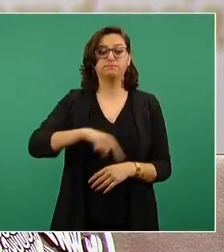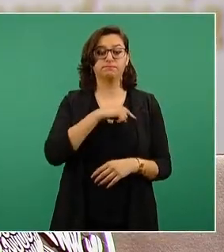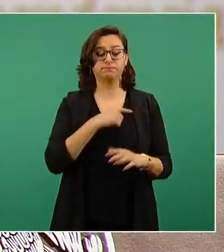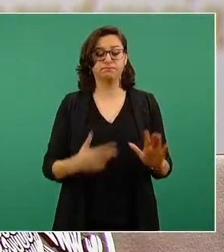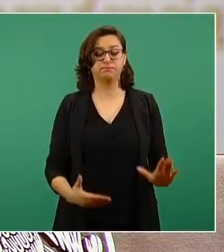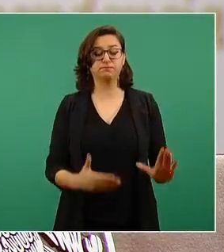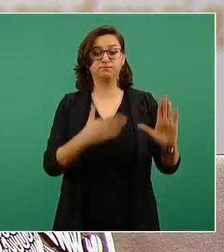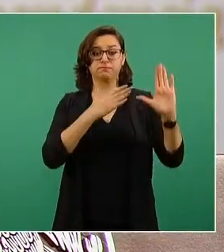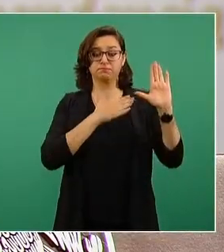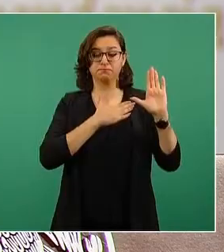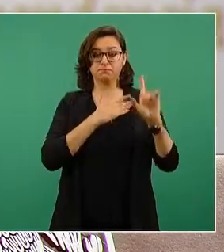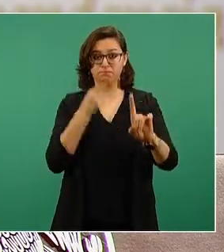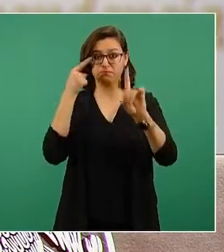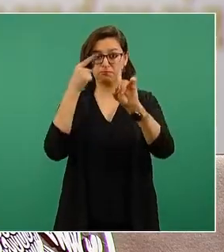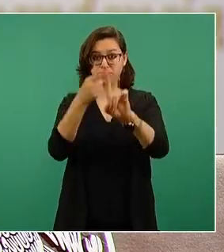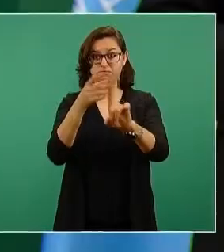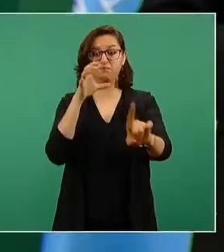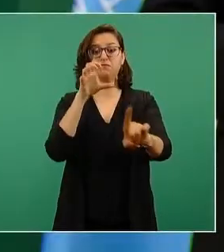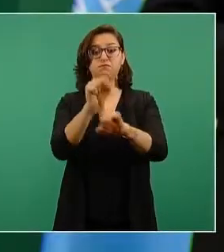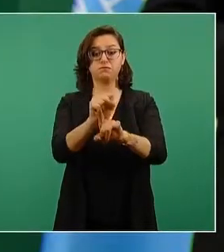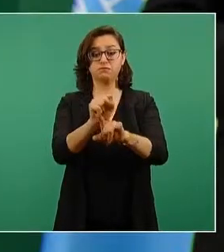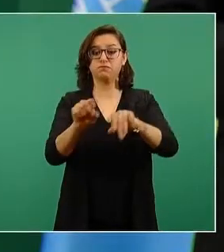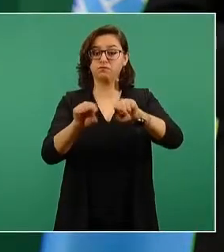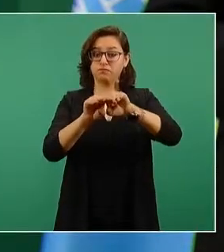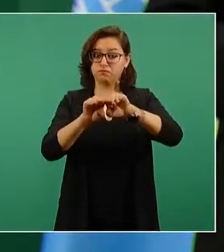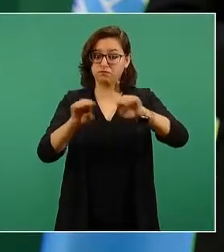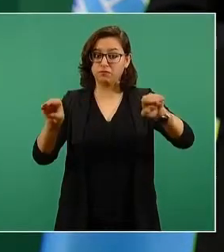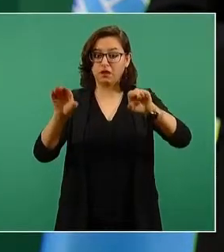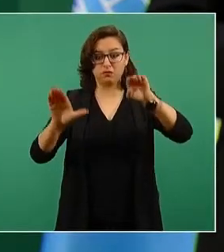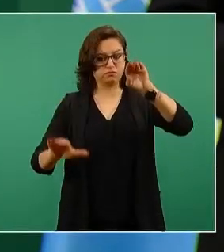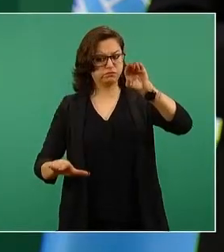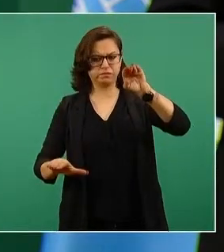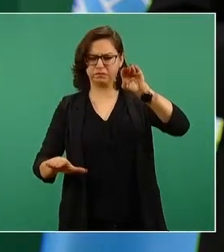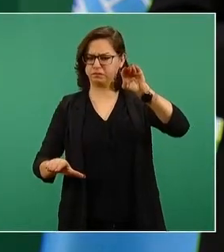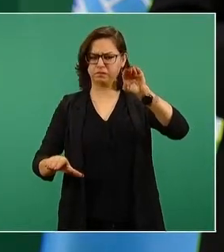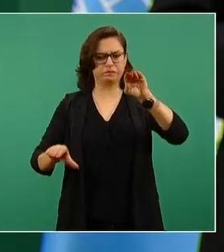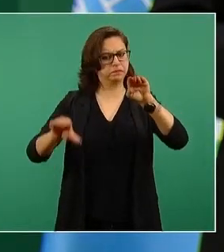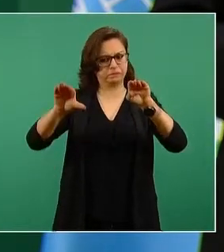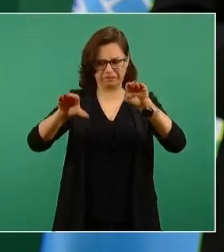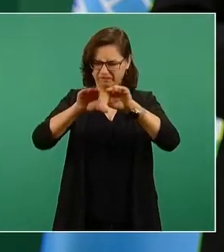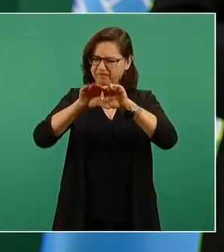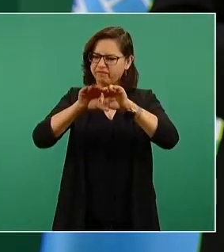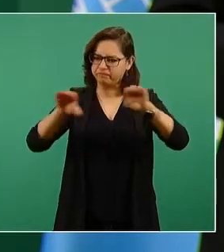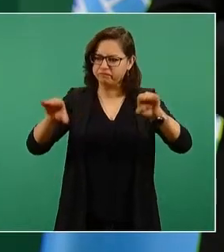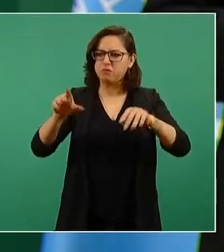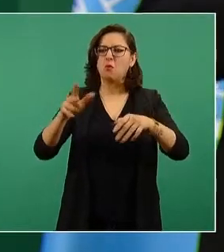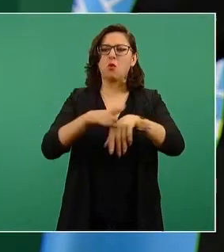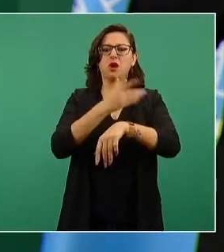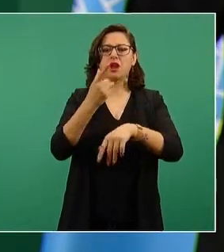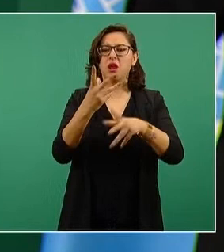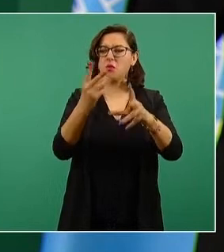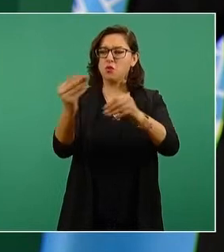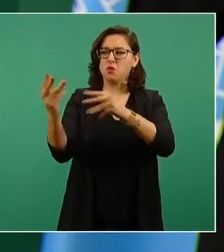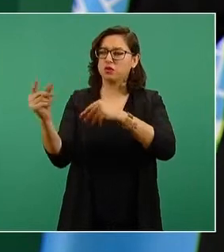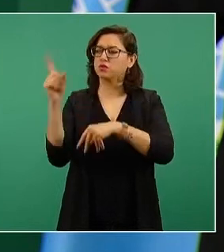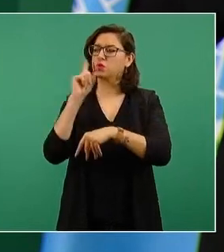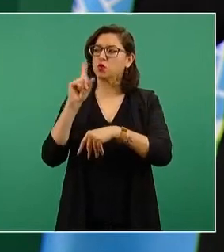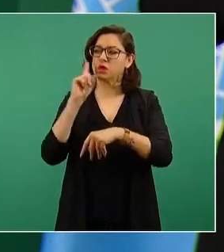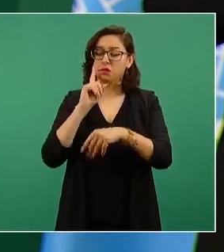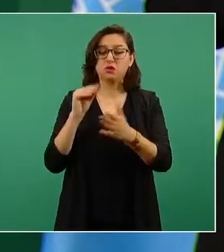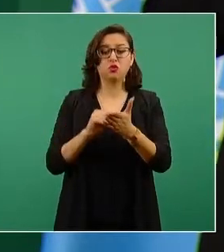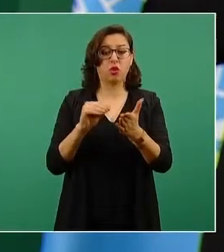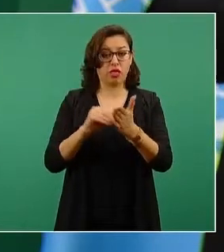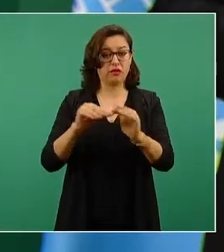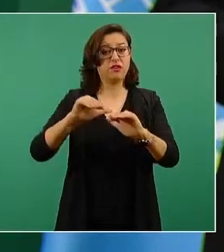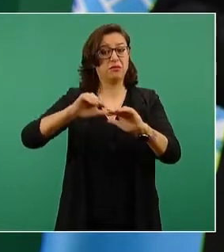con la igualdad, con la superación de las desigualdades que siguen lastimando a millones de mujeres en todo el mundo,